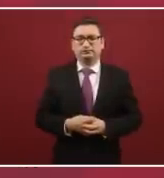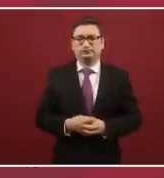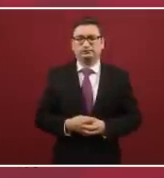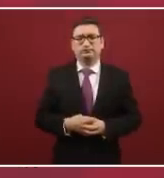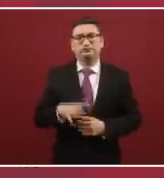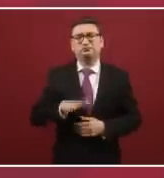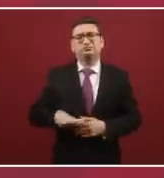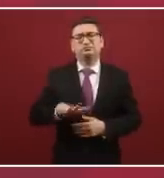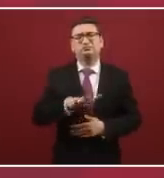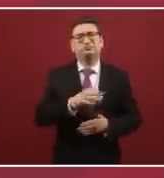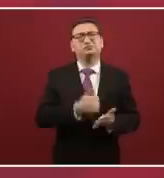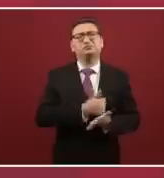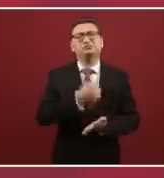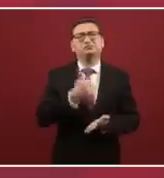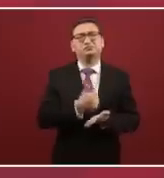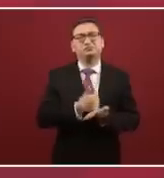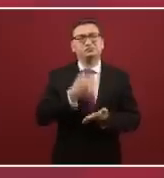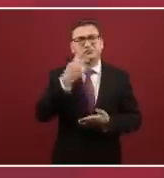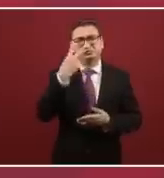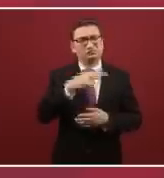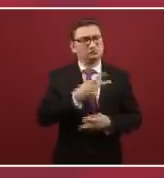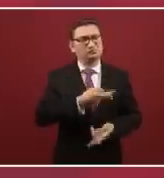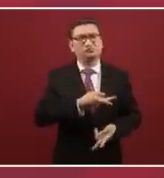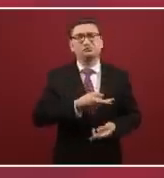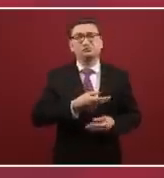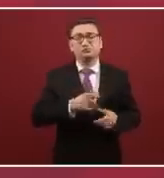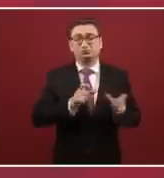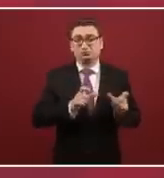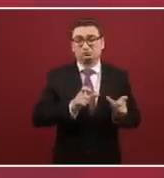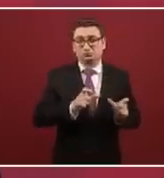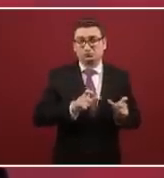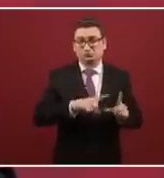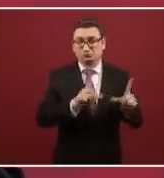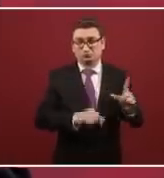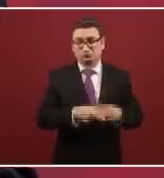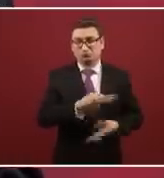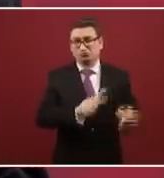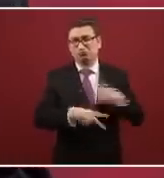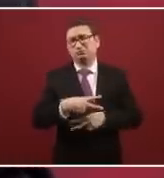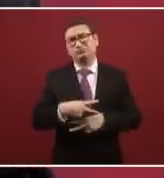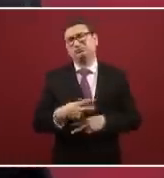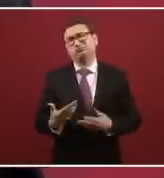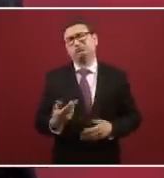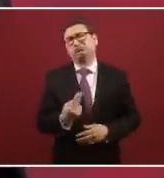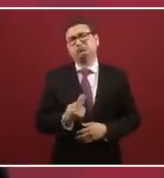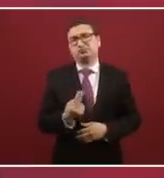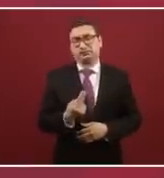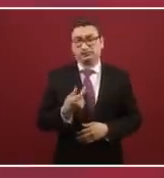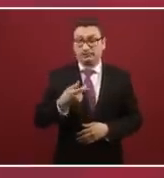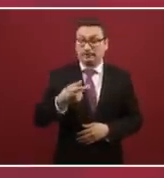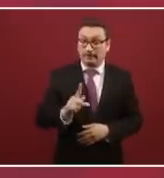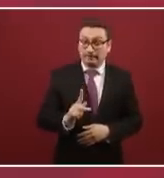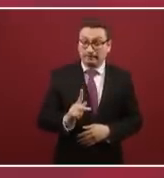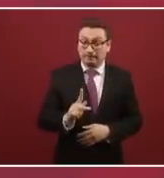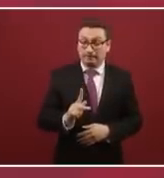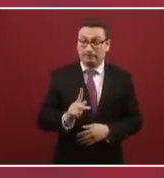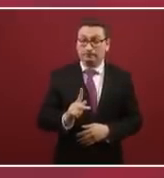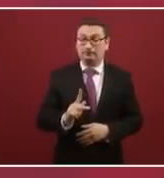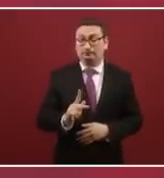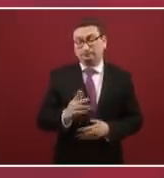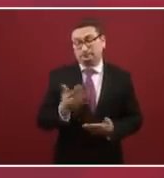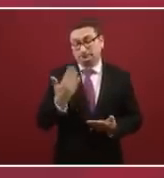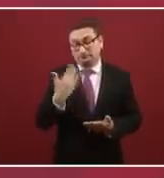haría falta el que actuara la Guardia Nacional en la Ciudad de México, pero por